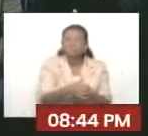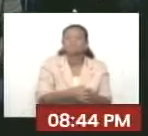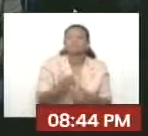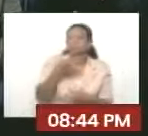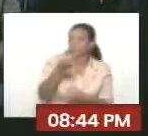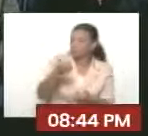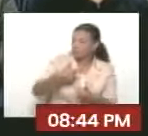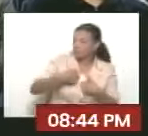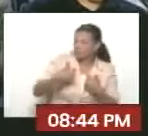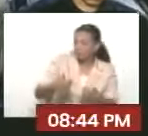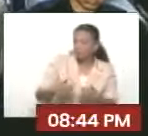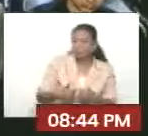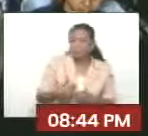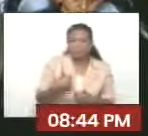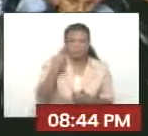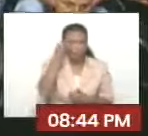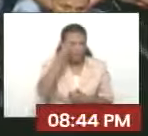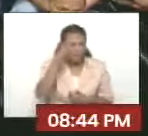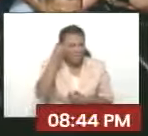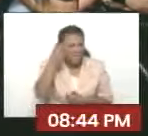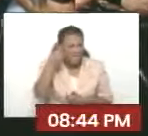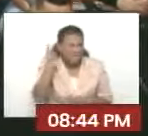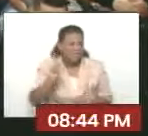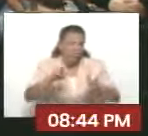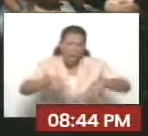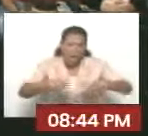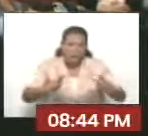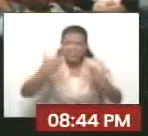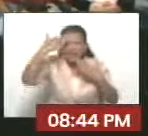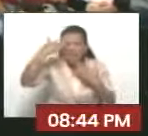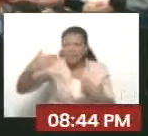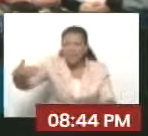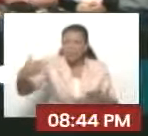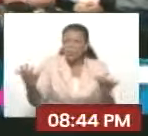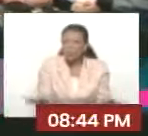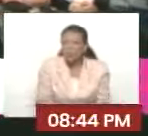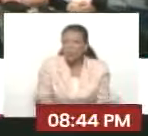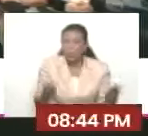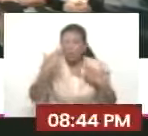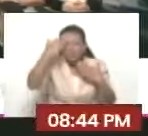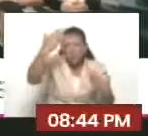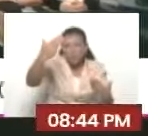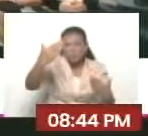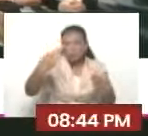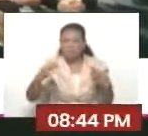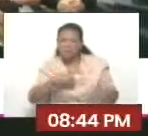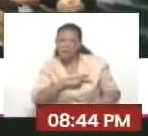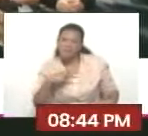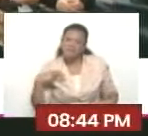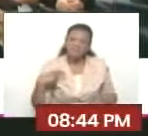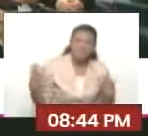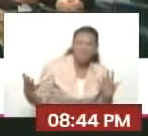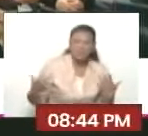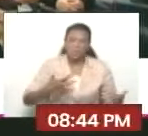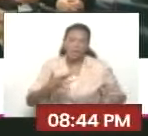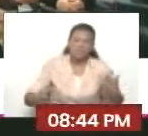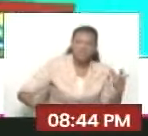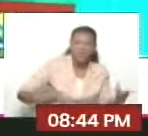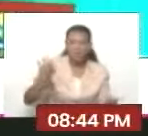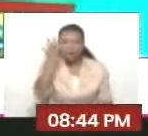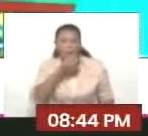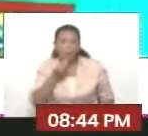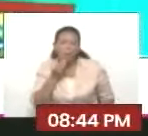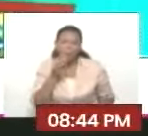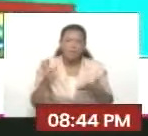decirle algo. A mí me parece que nosotros debemos actualizar el saludo. No sé, quizás el saludo así. ¿Cómo deberíamos saludo? Hacer esto más juvenil,